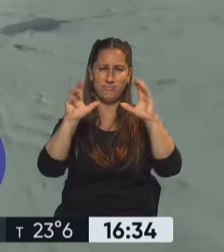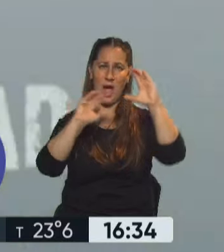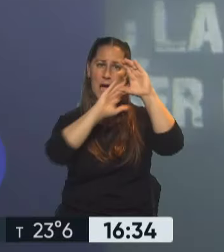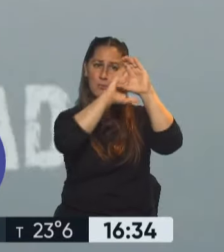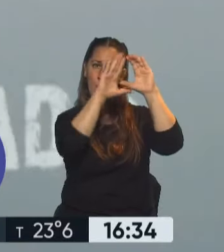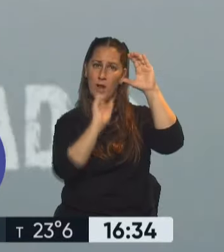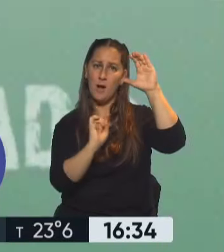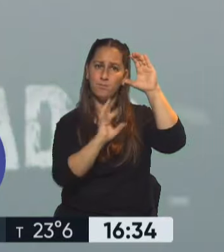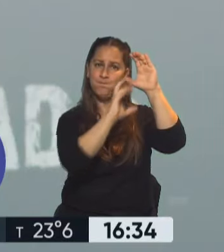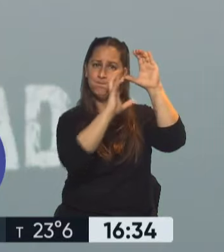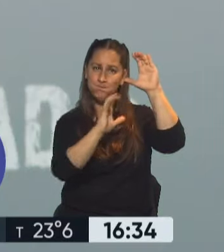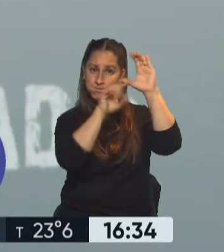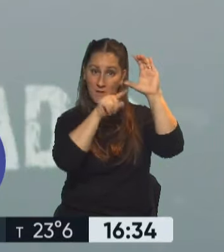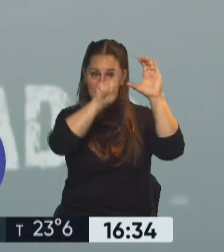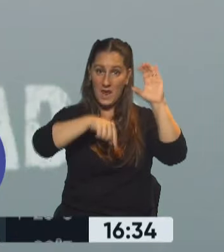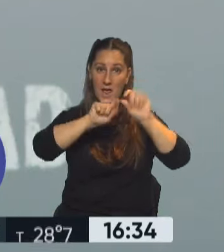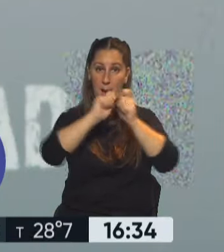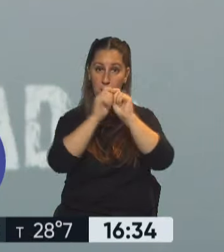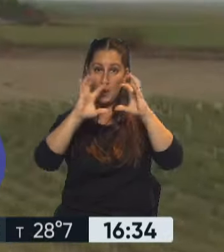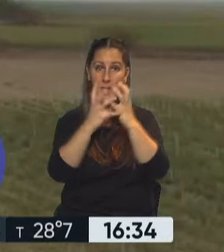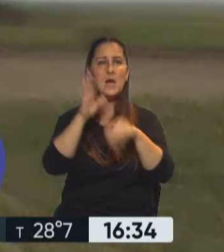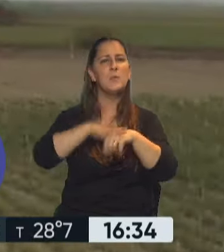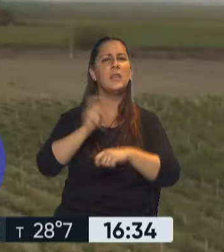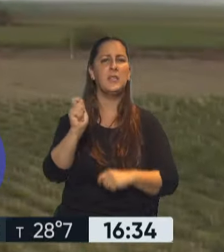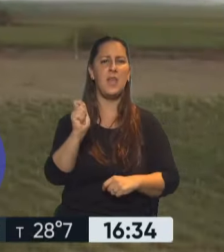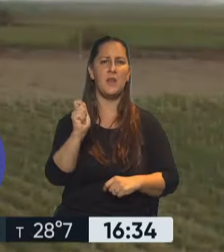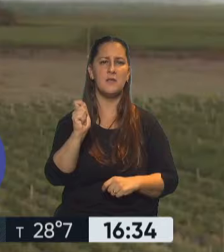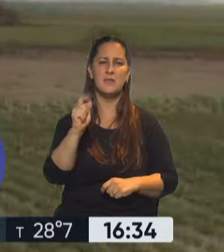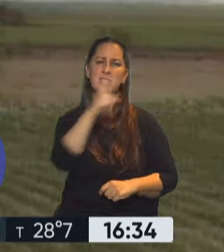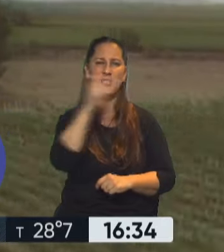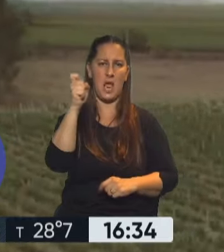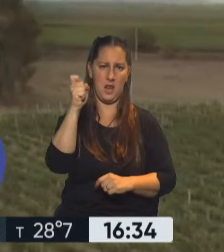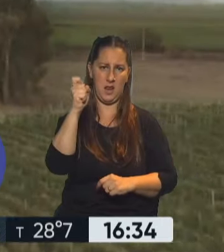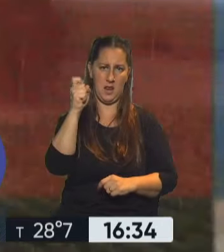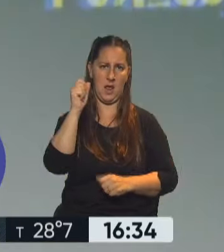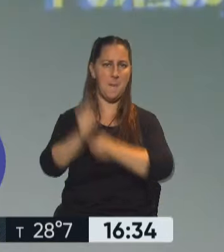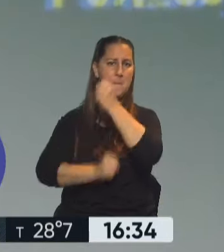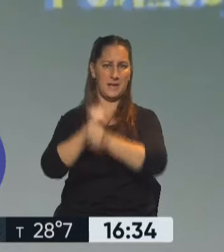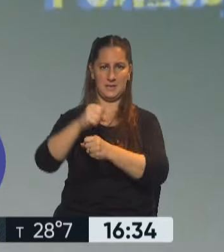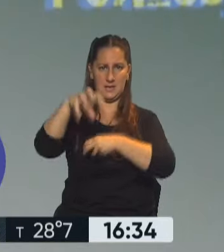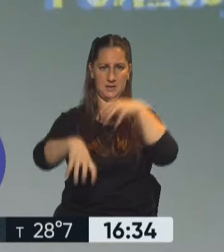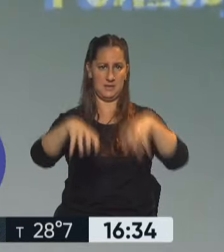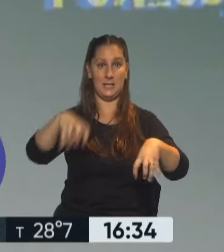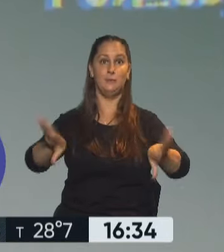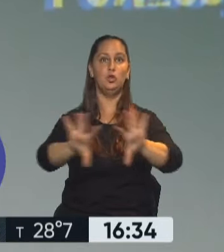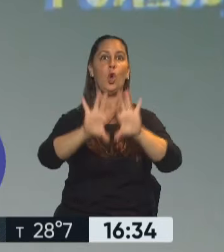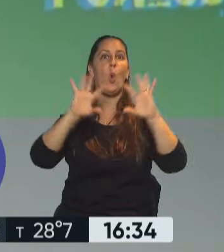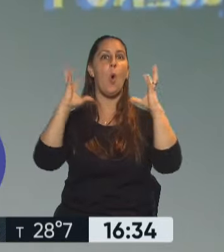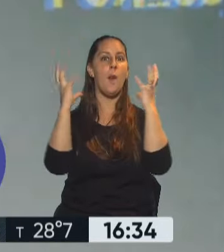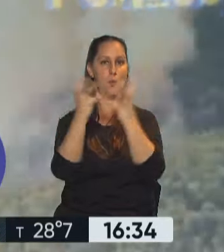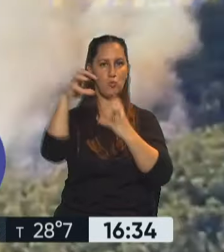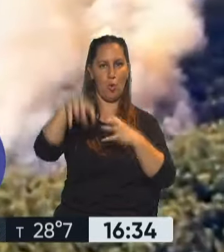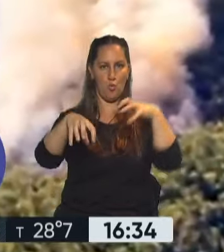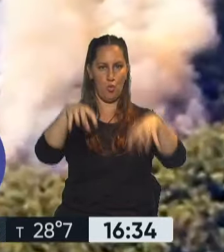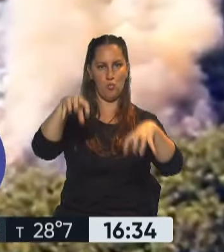y que explican el cambio climático son responsabilidad de solamente 100 empresas en todo el mundo. 100 empresas son